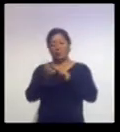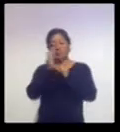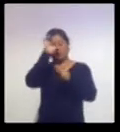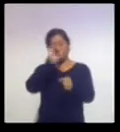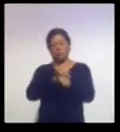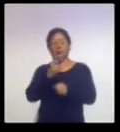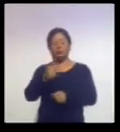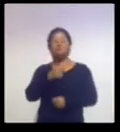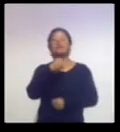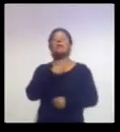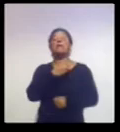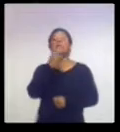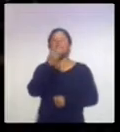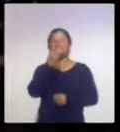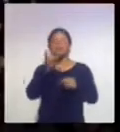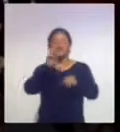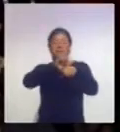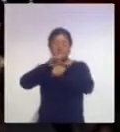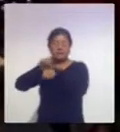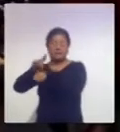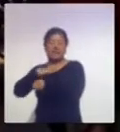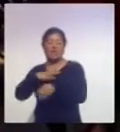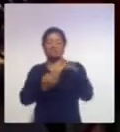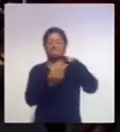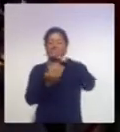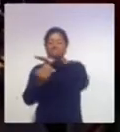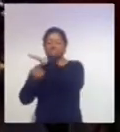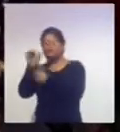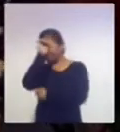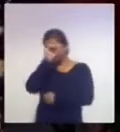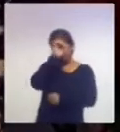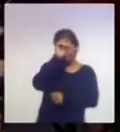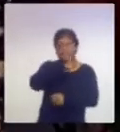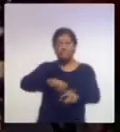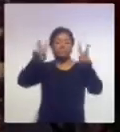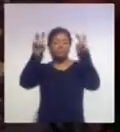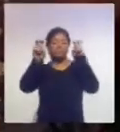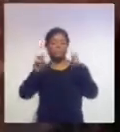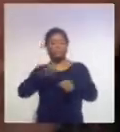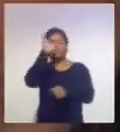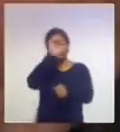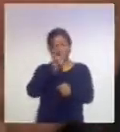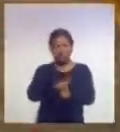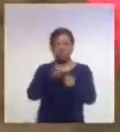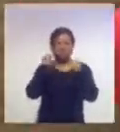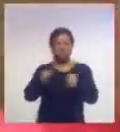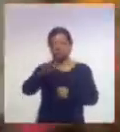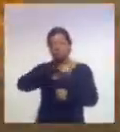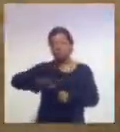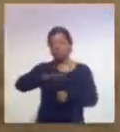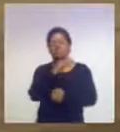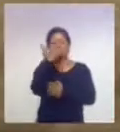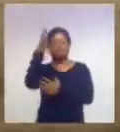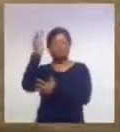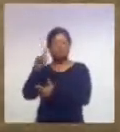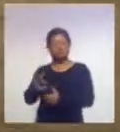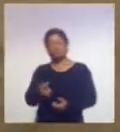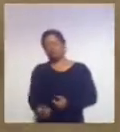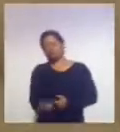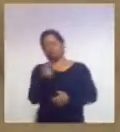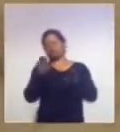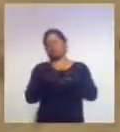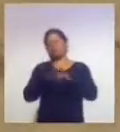se realizaron 5 mesas de opinión en las que se abordaron los temas la cultura y la sociología, la ecología del toro bravo,